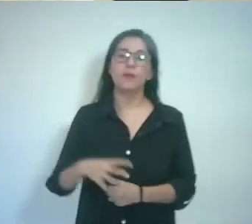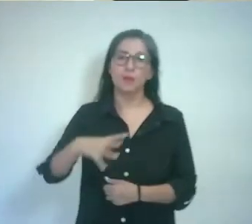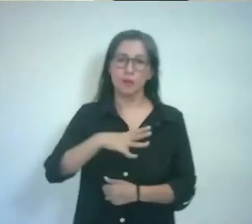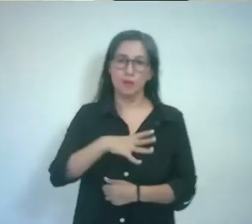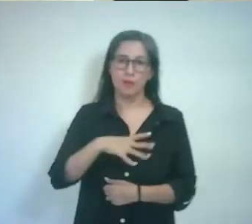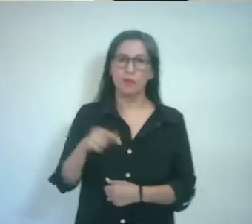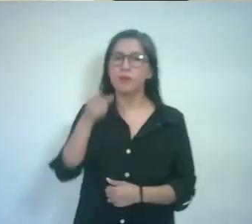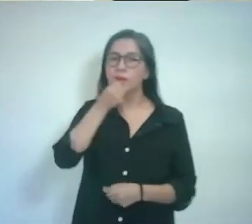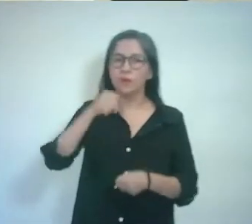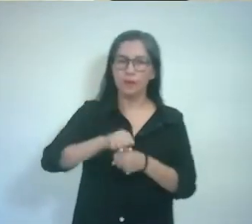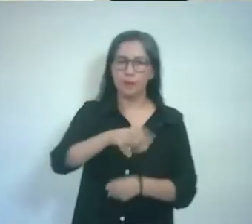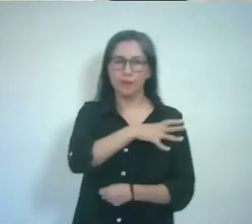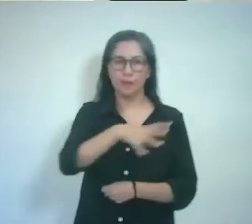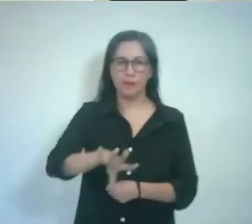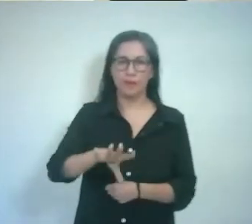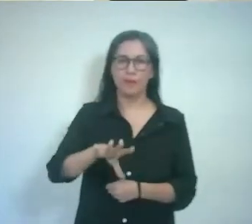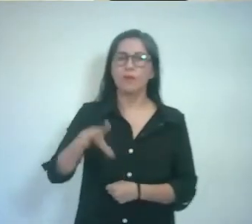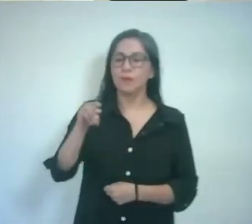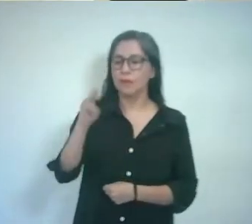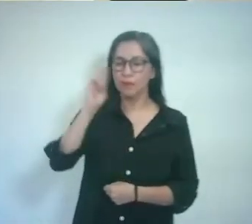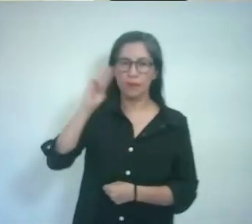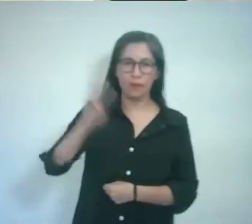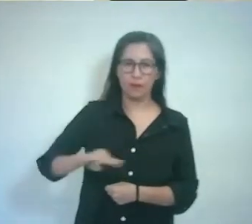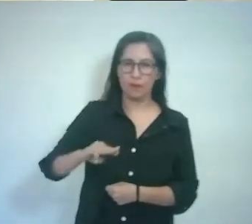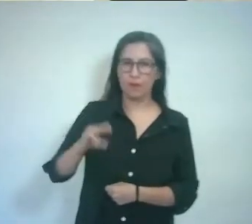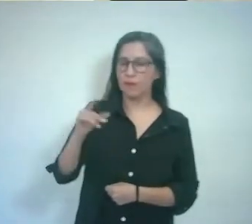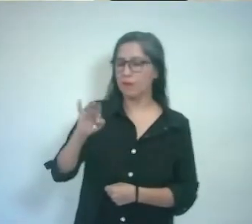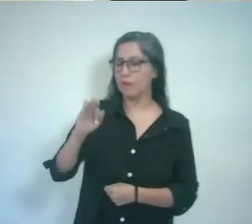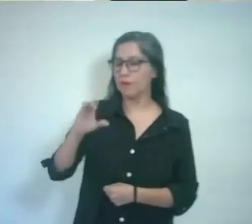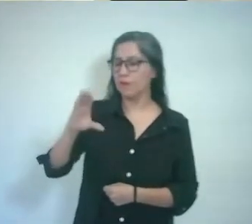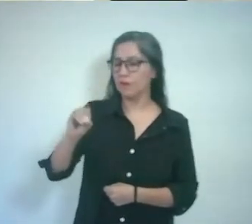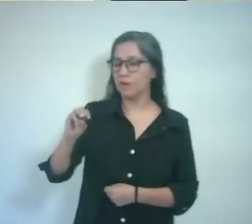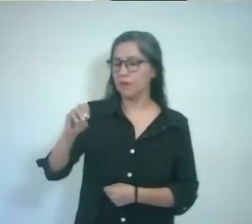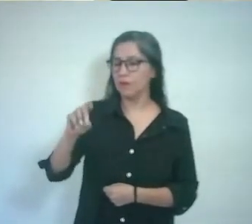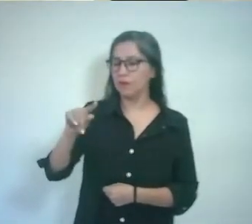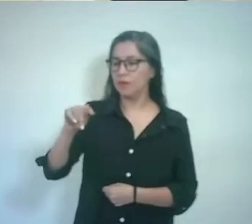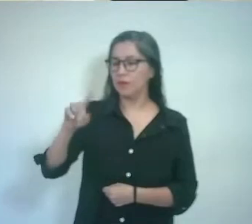Secretaría Ejecutiva, el suscrito maestro Mauro Eugenio Blanco Martínez.